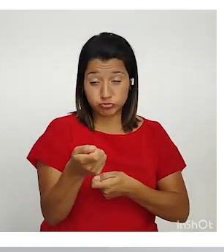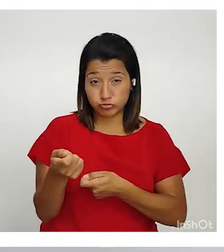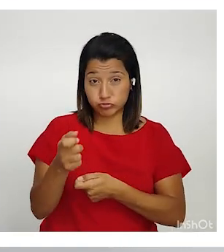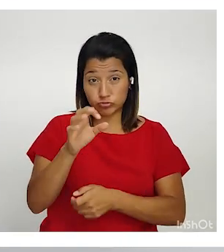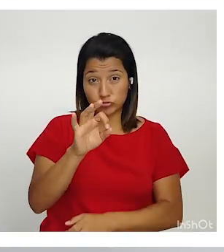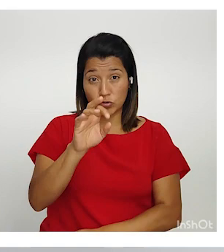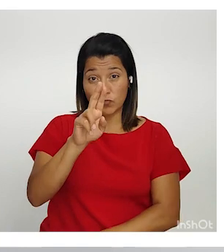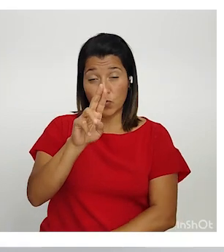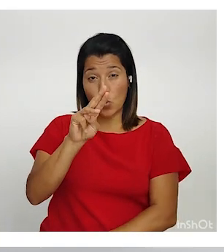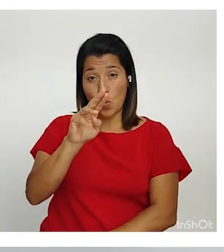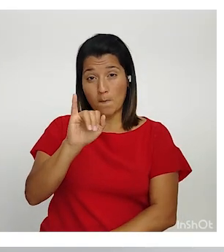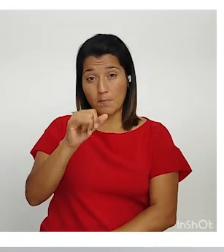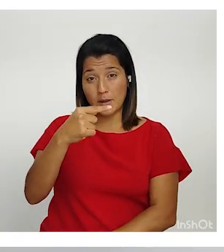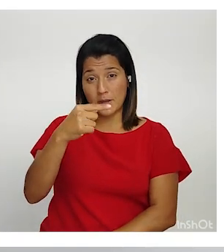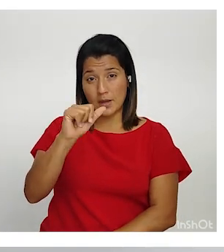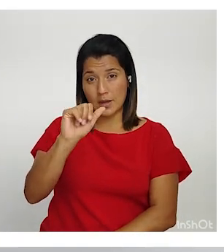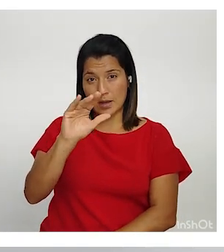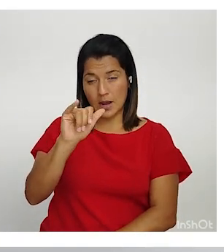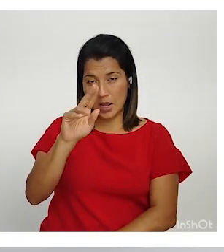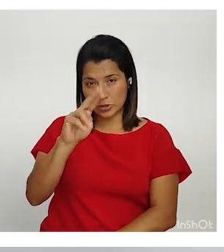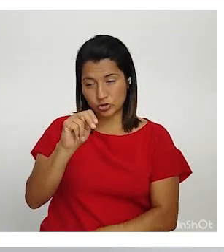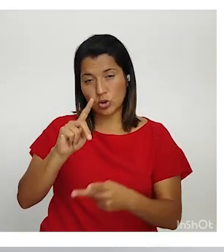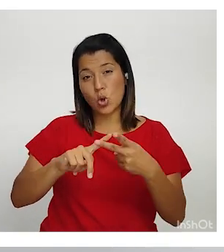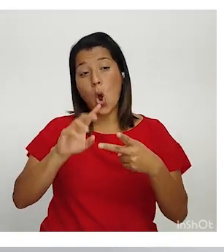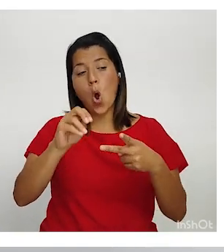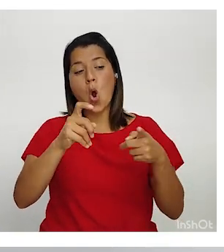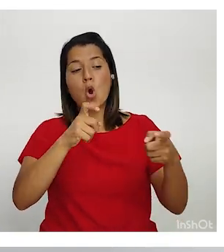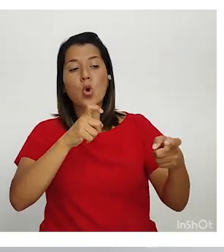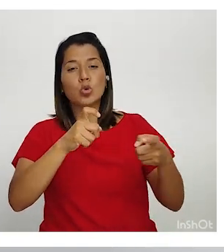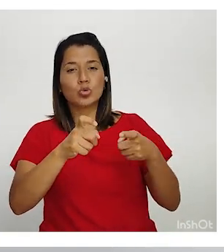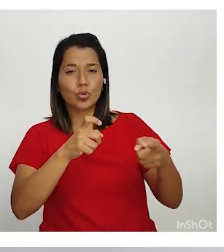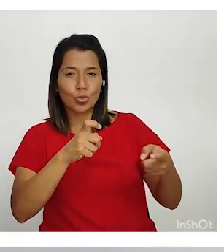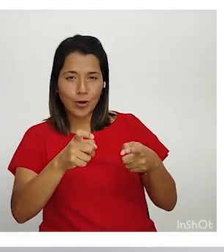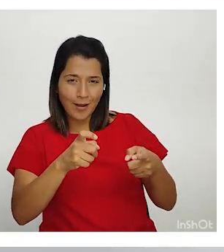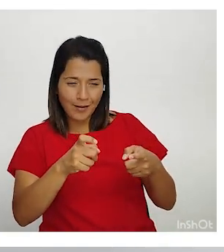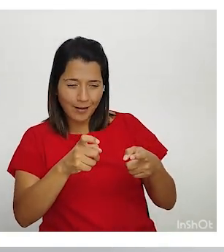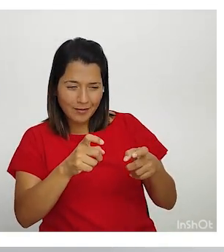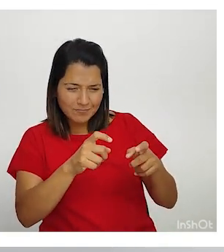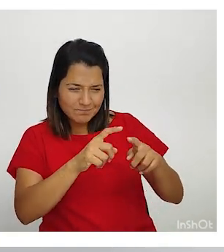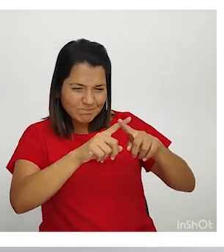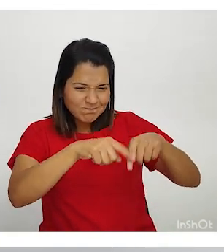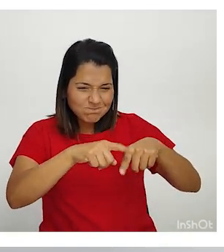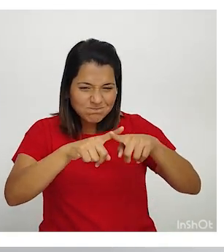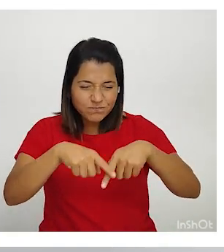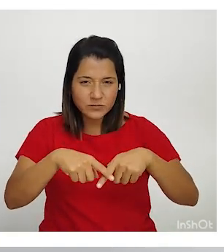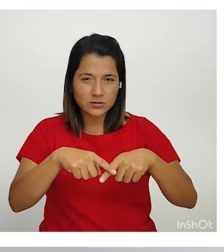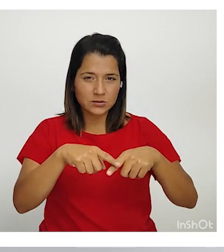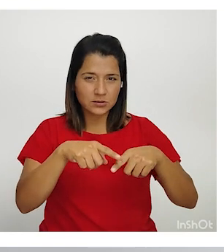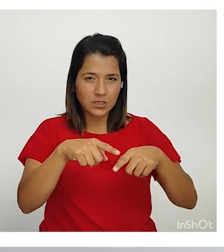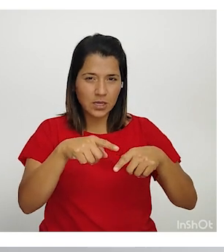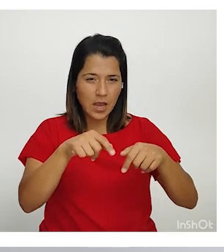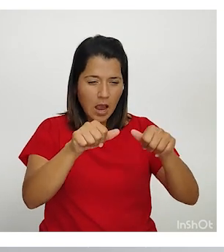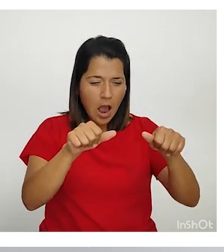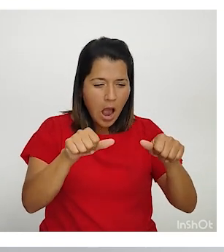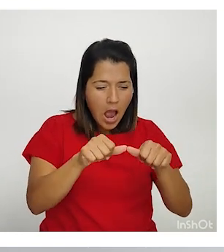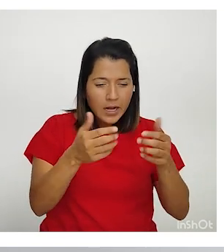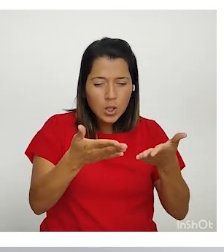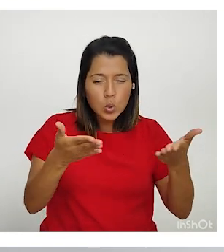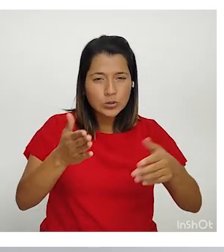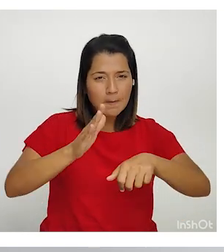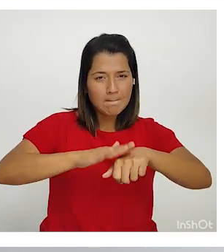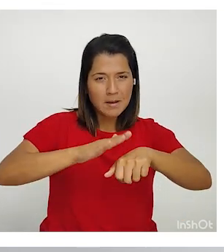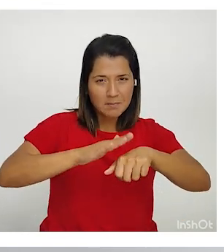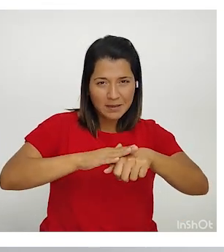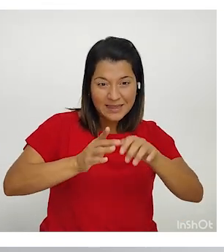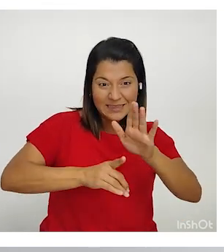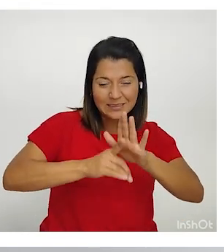incluso control de focos, ¿verdad? Entonces esto es algo que siempre se ha puesto en práctica desde hace muchos años atrás, desde que